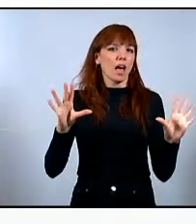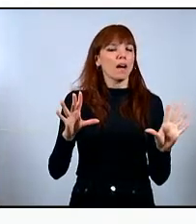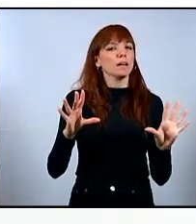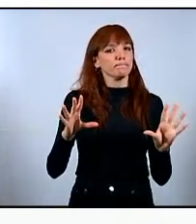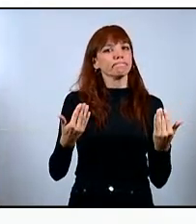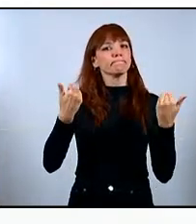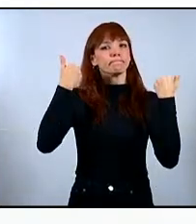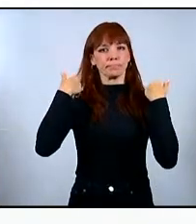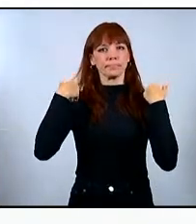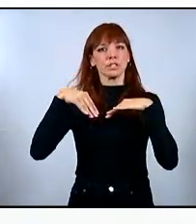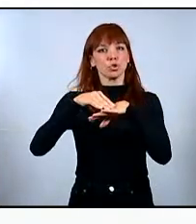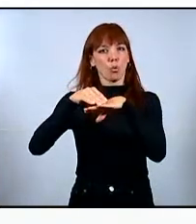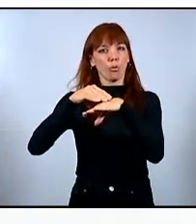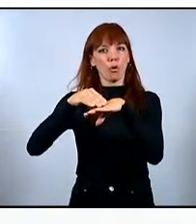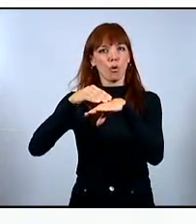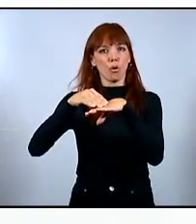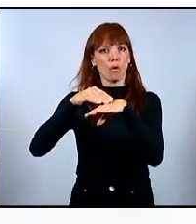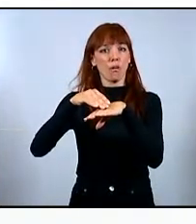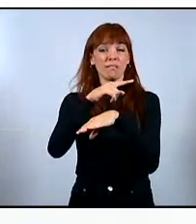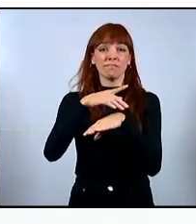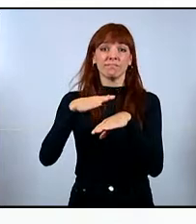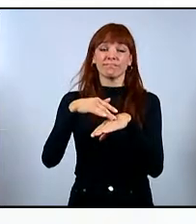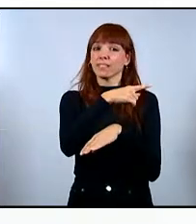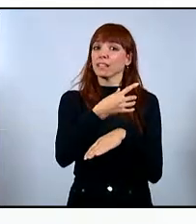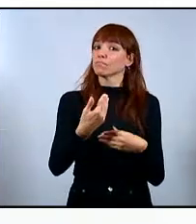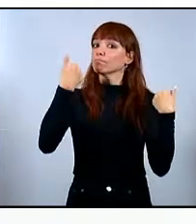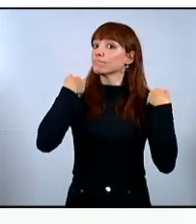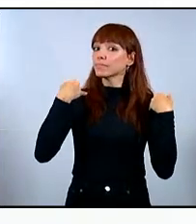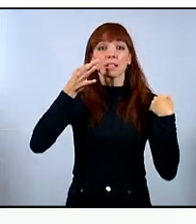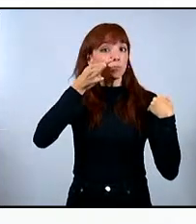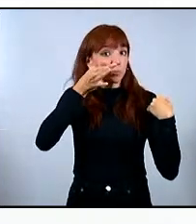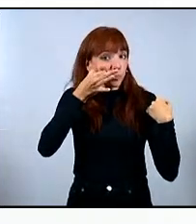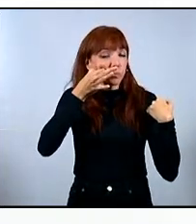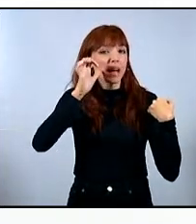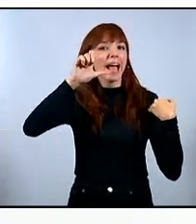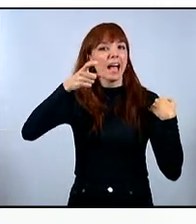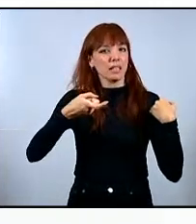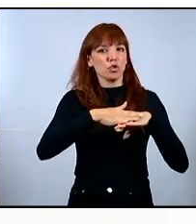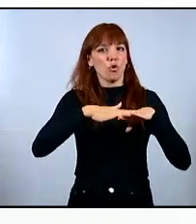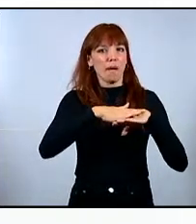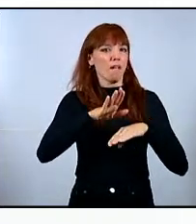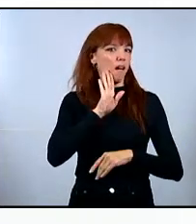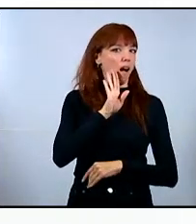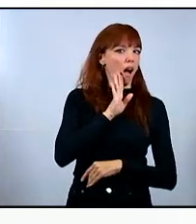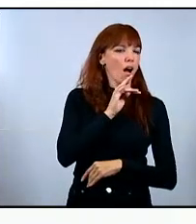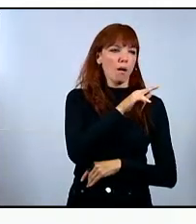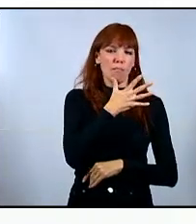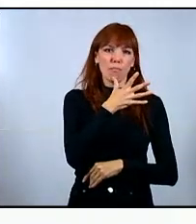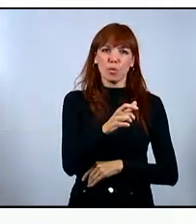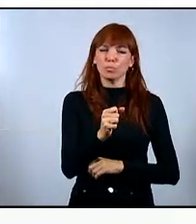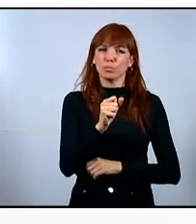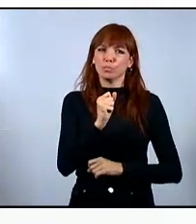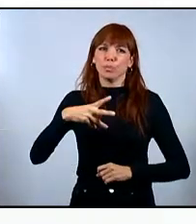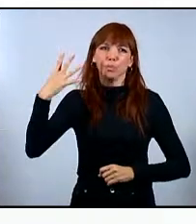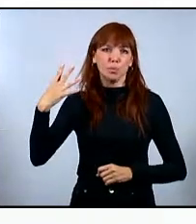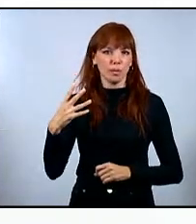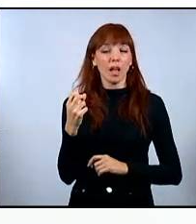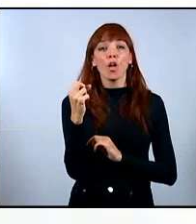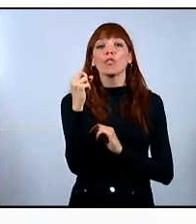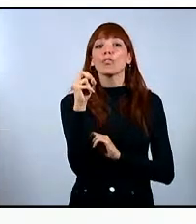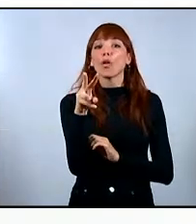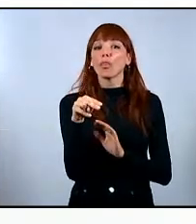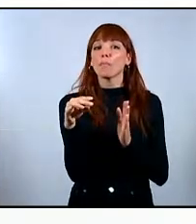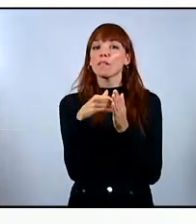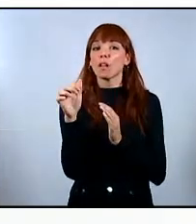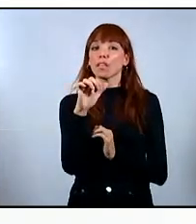haber resuelto el Gobierno saliente. Les estoy hablando de un contrato muy complejo, por su importe, más de 12 millones de euros,